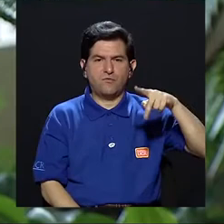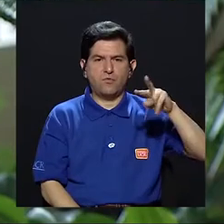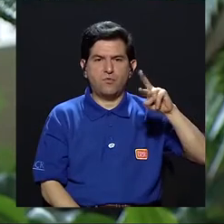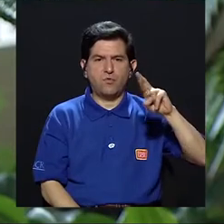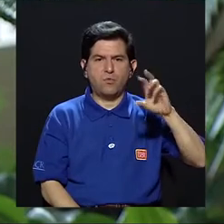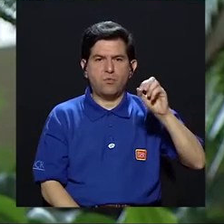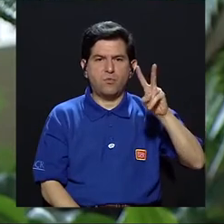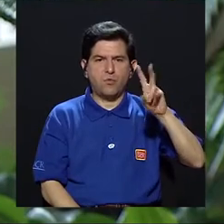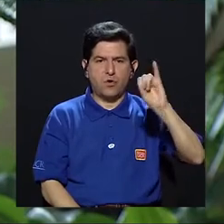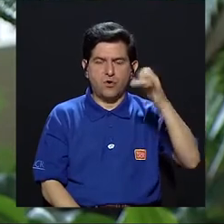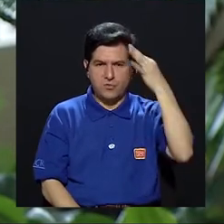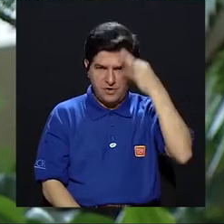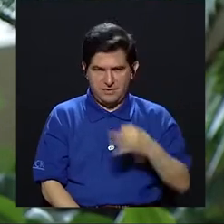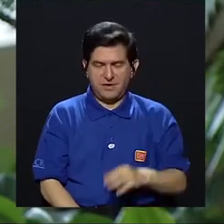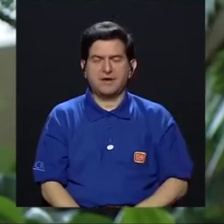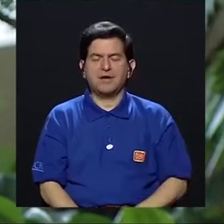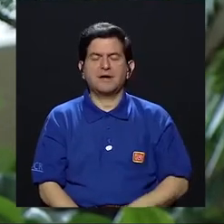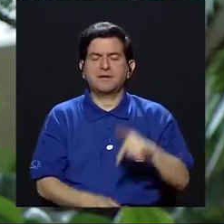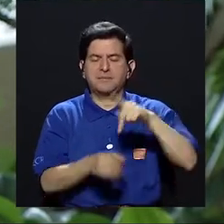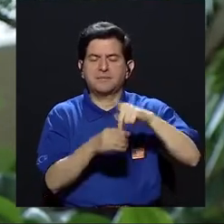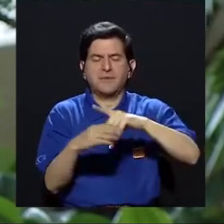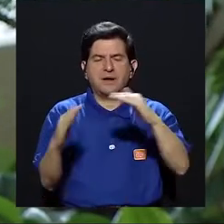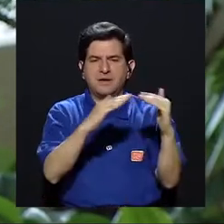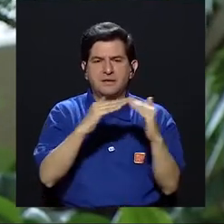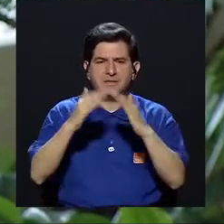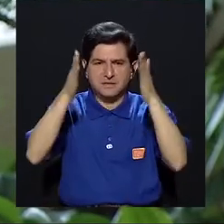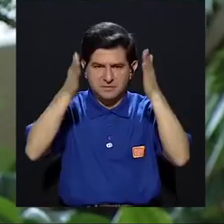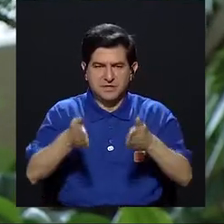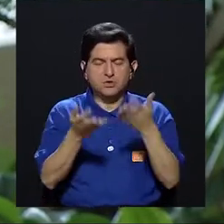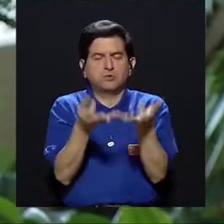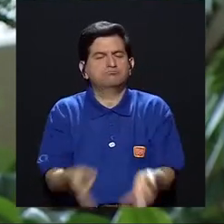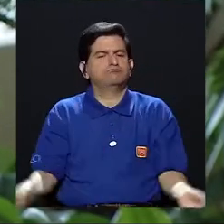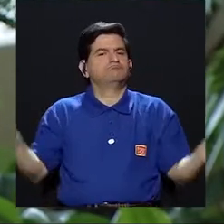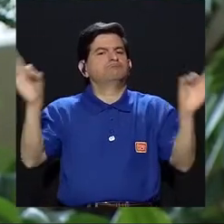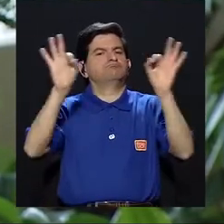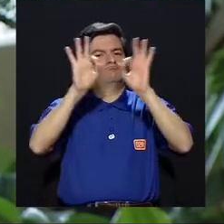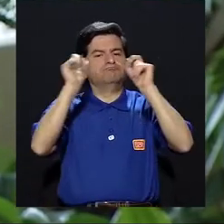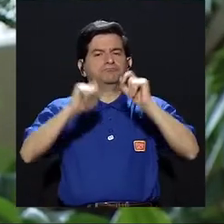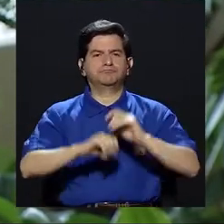la participación ciudadana es sumamente importante, porque